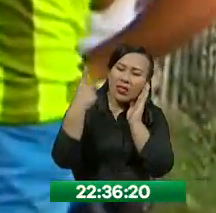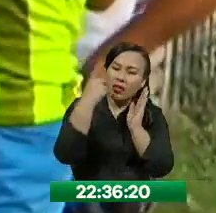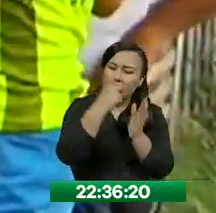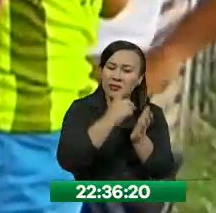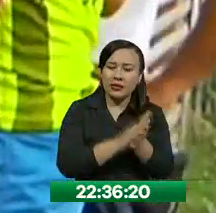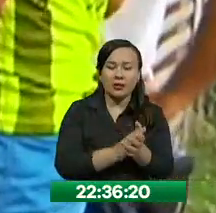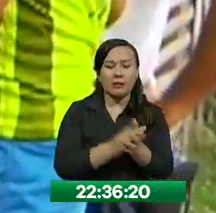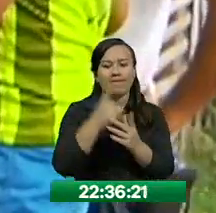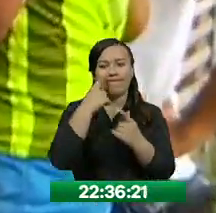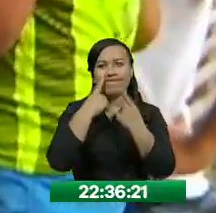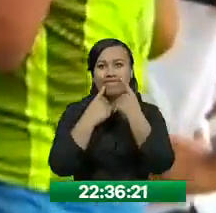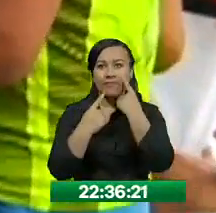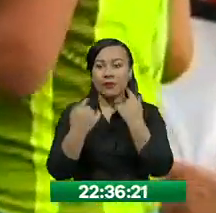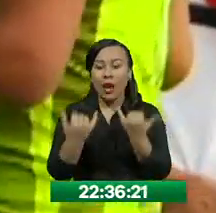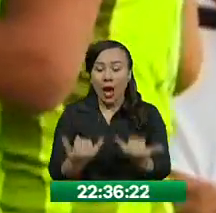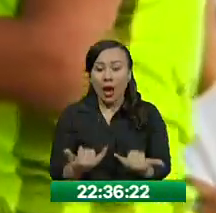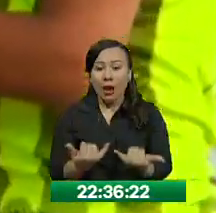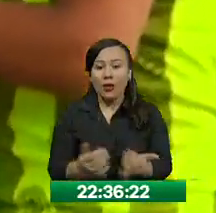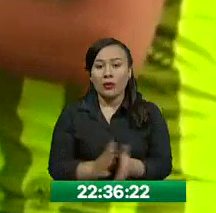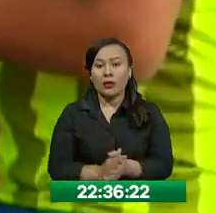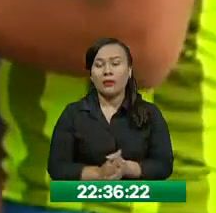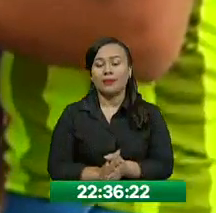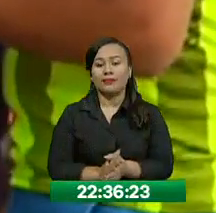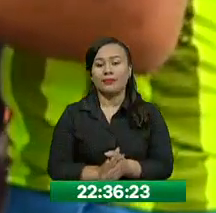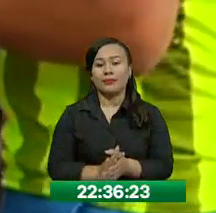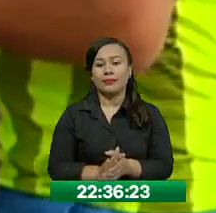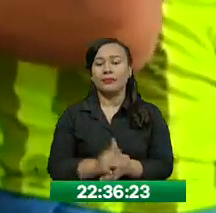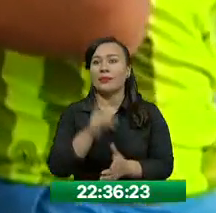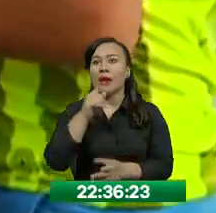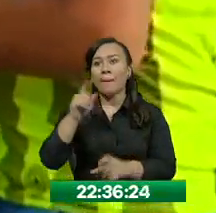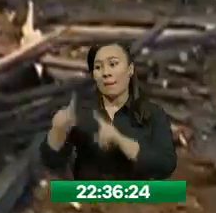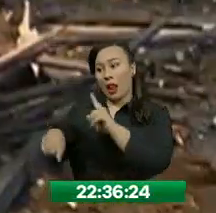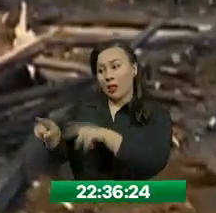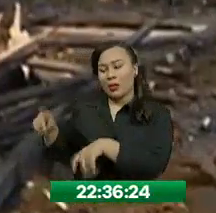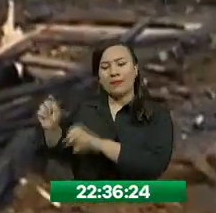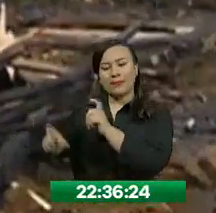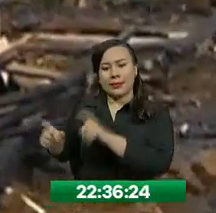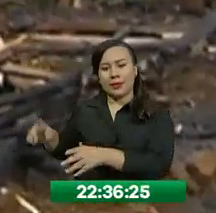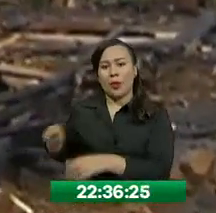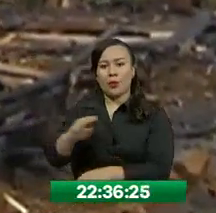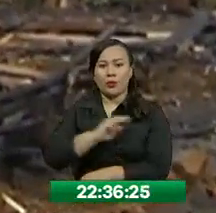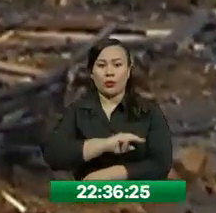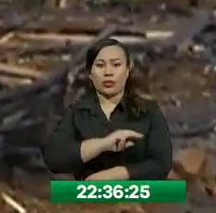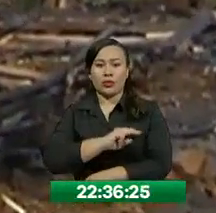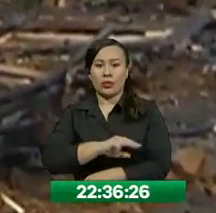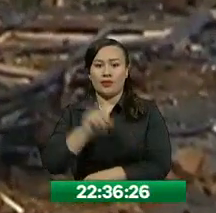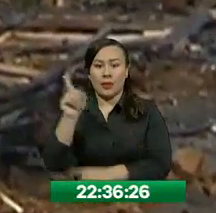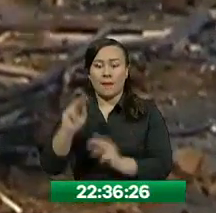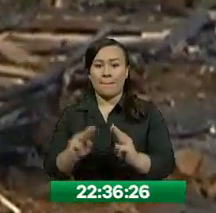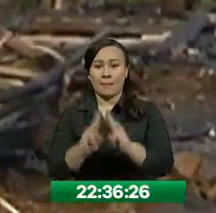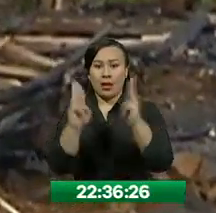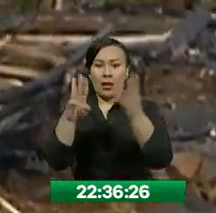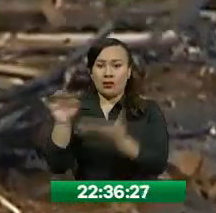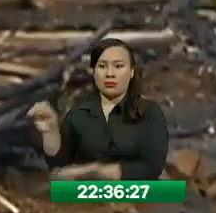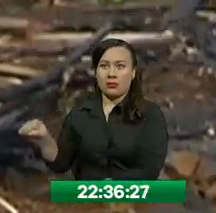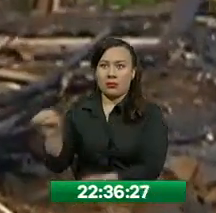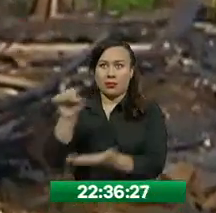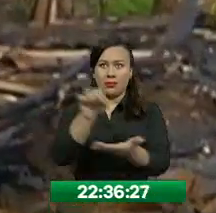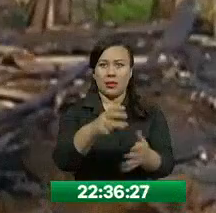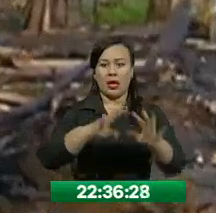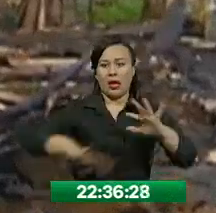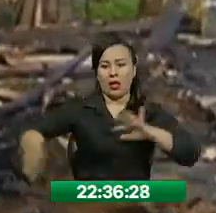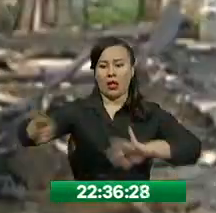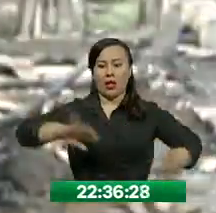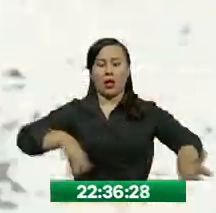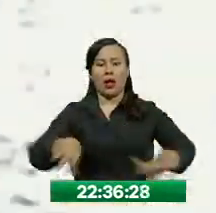en medio de la dura situación que atravesó esta familia, la solidaridad primó. El municipio de ese cantón trasladó maquinaria para remover